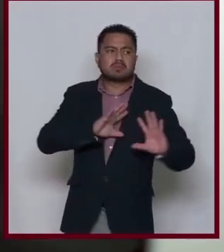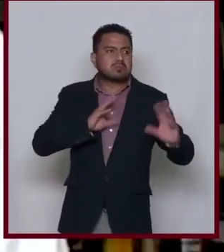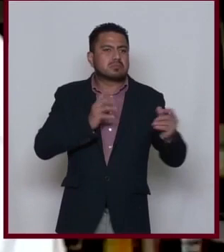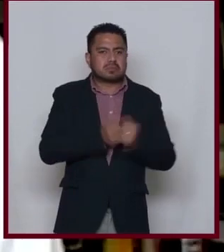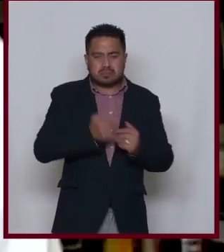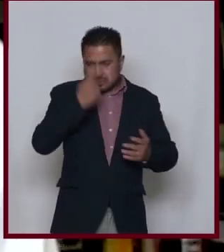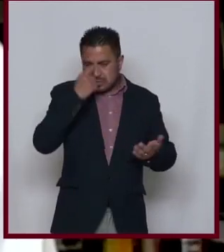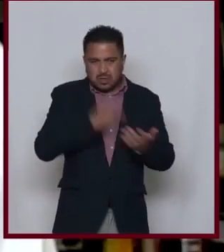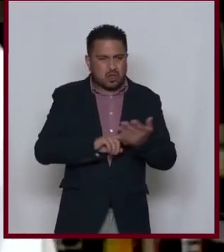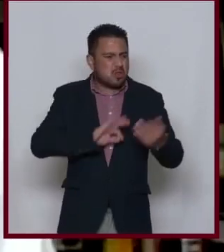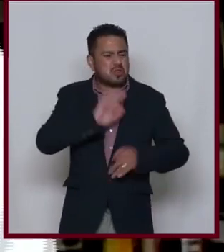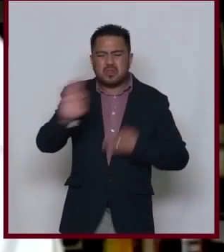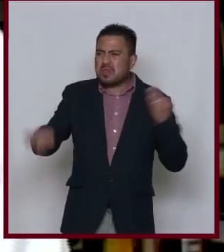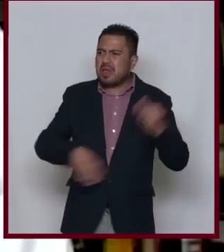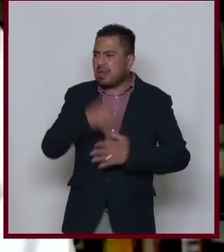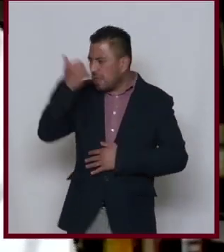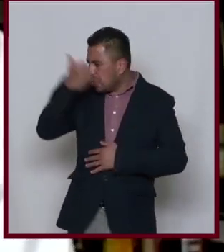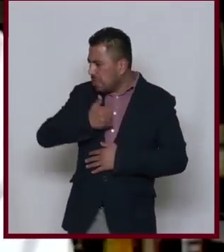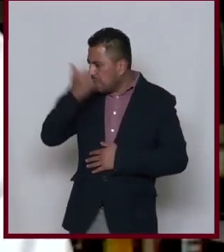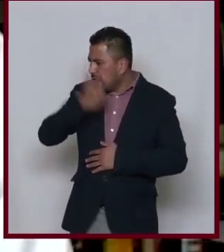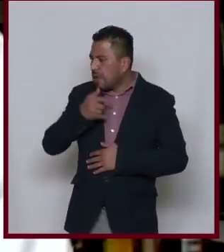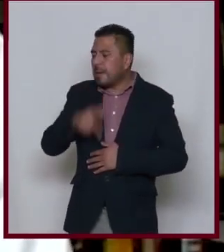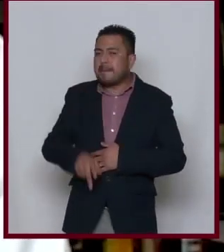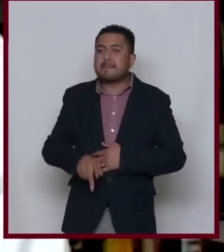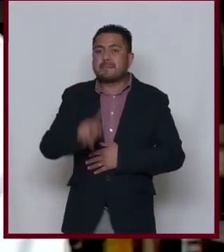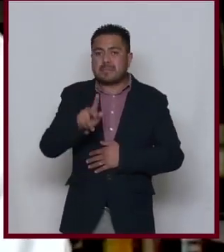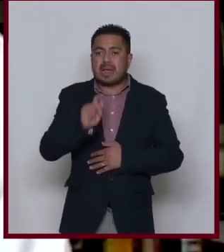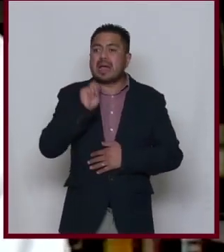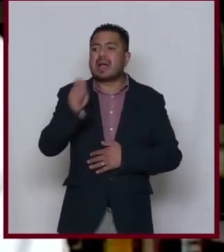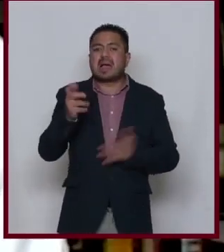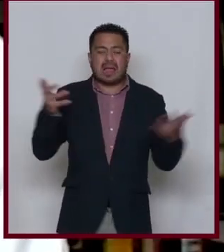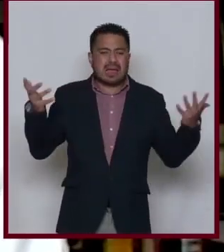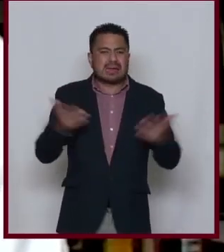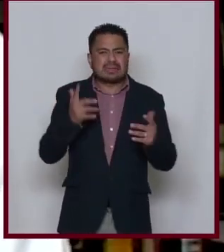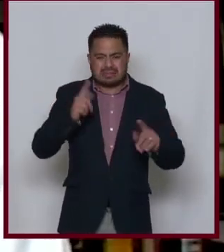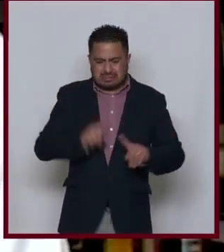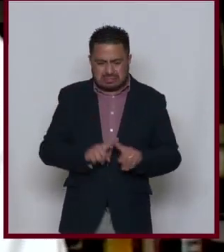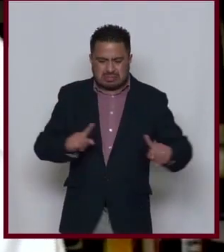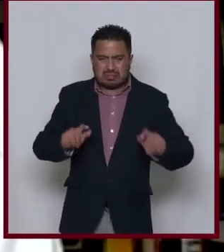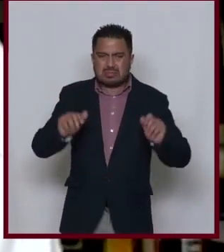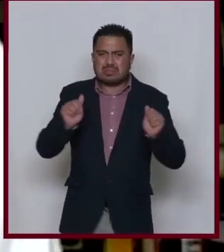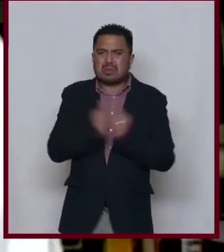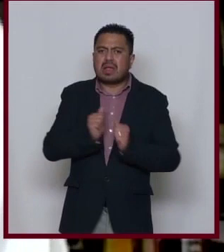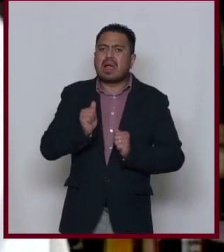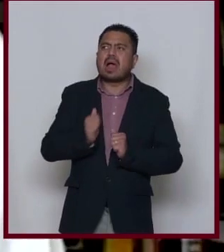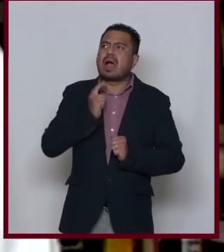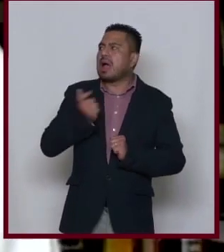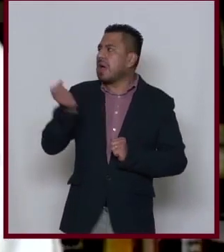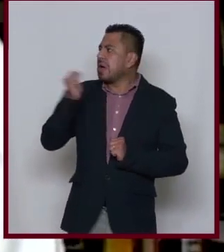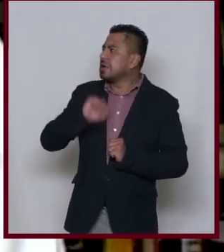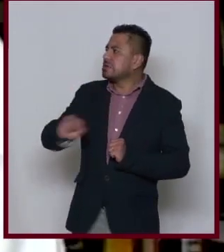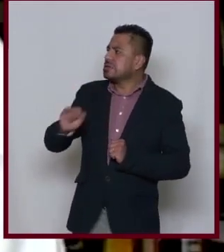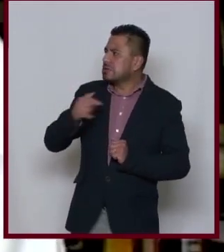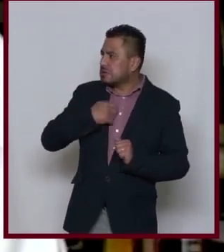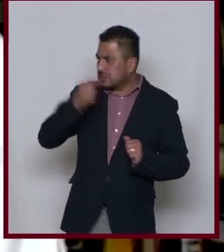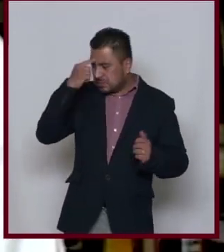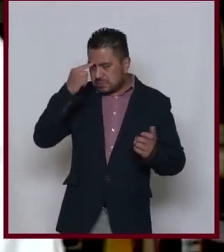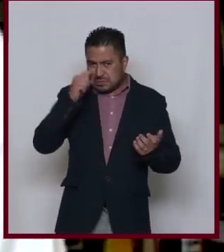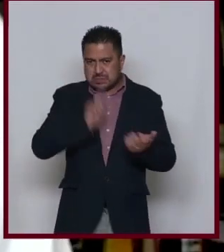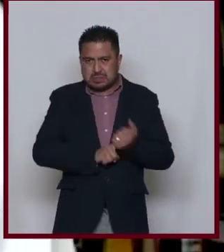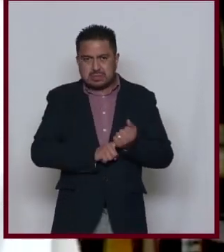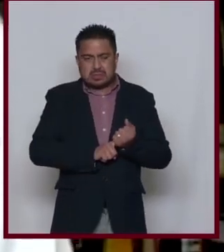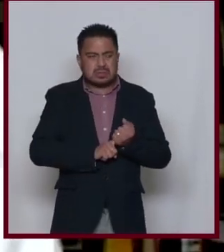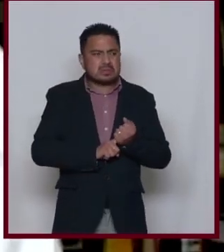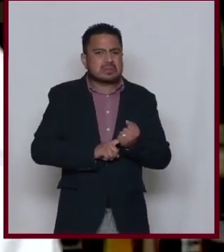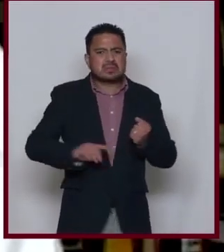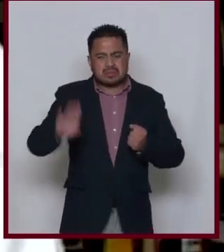Yo creo que todos sin darse cuenta, pero que se haya distinguido por algo así, yo creo que el que se